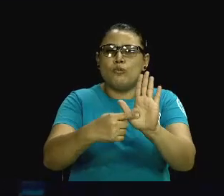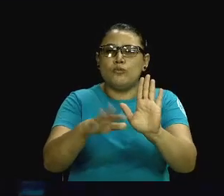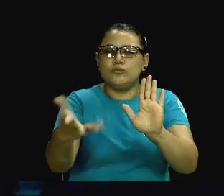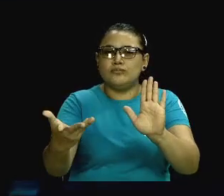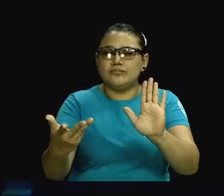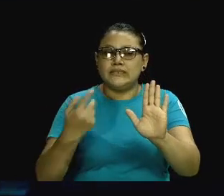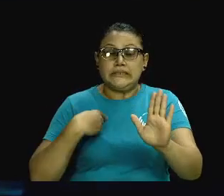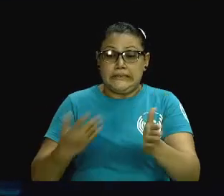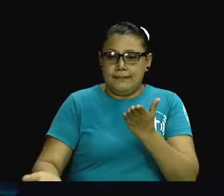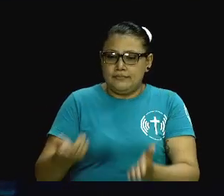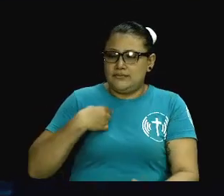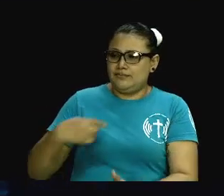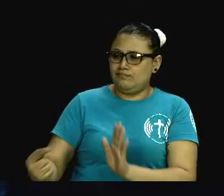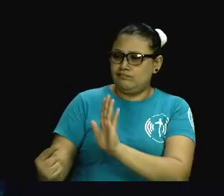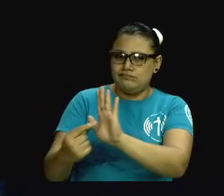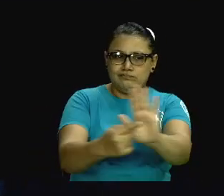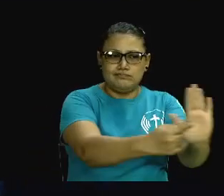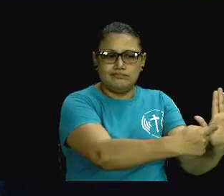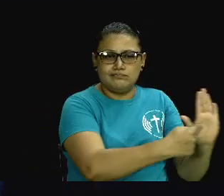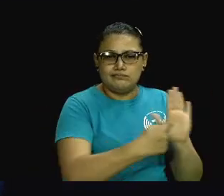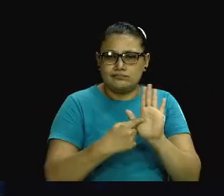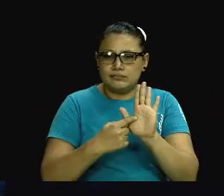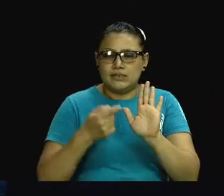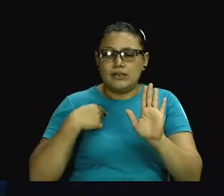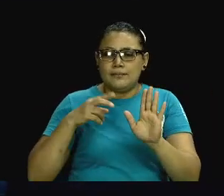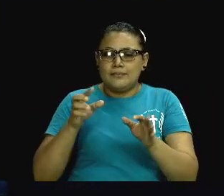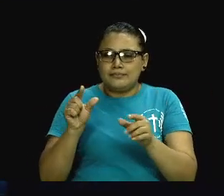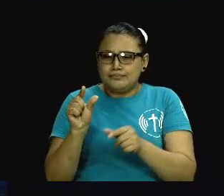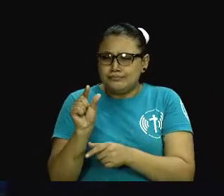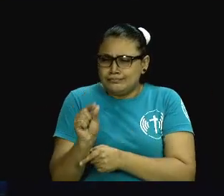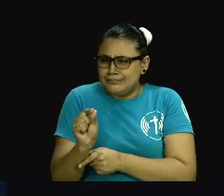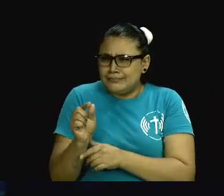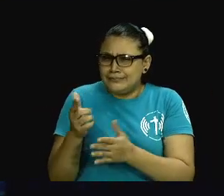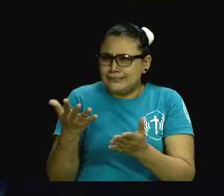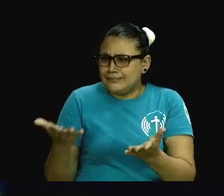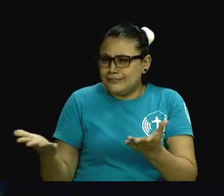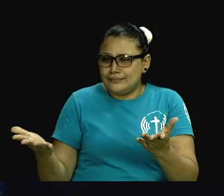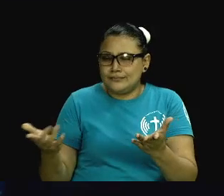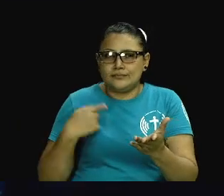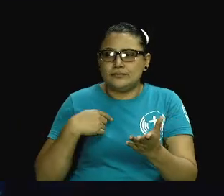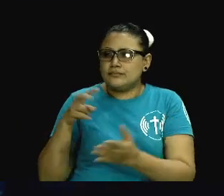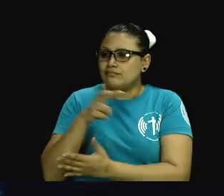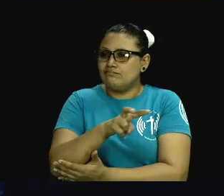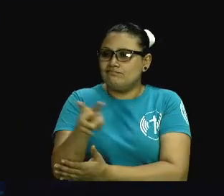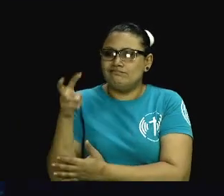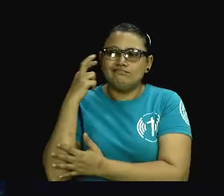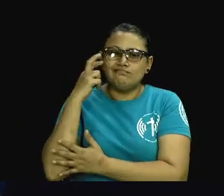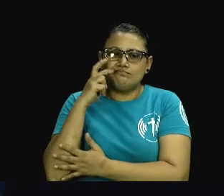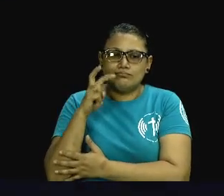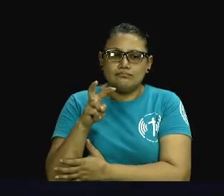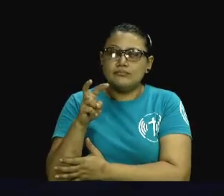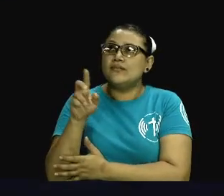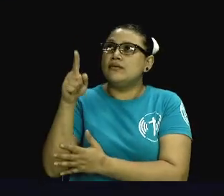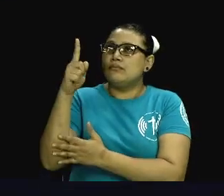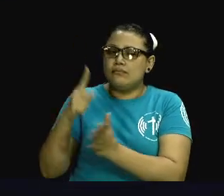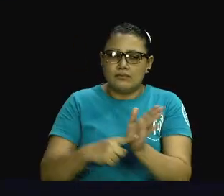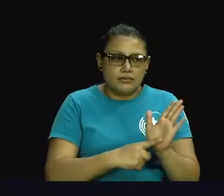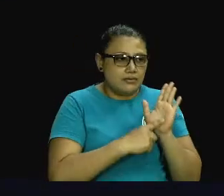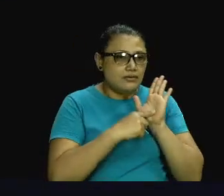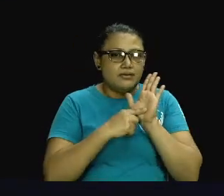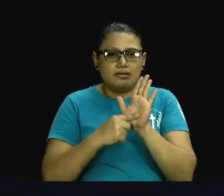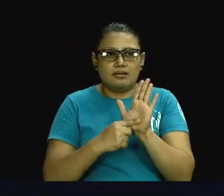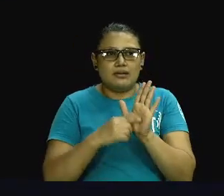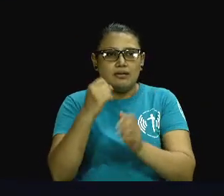enfrente de ti pequeñas cosas que dios puede utilizar para derramar su poder